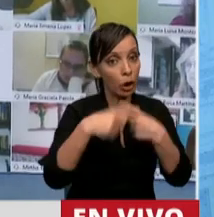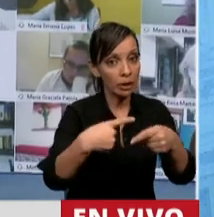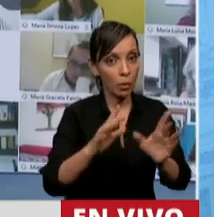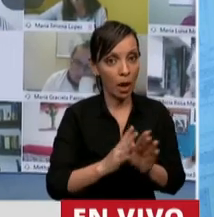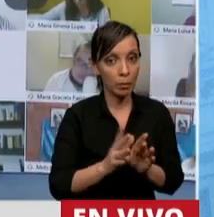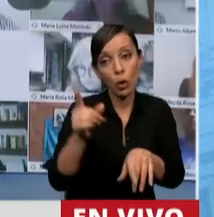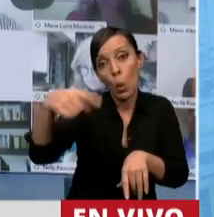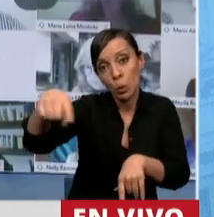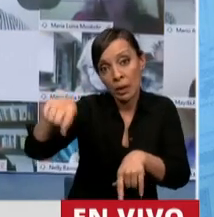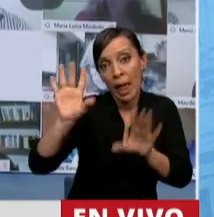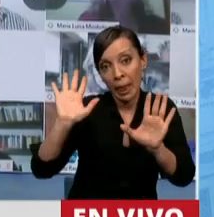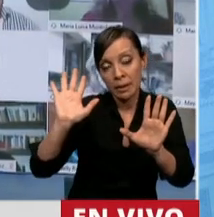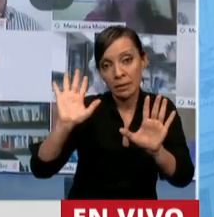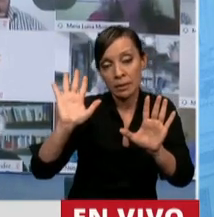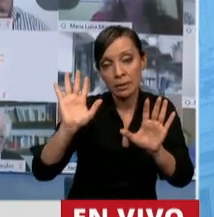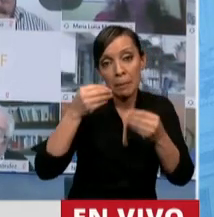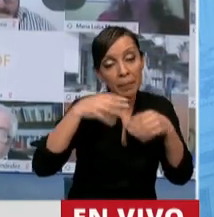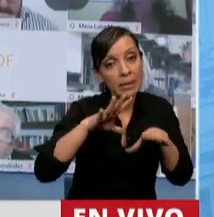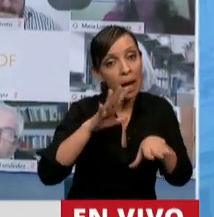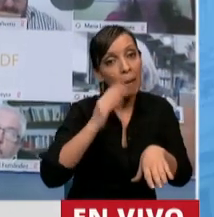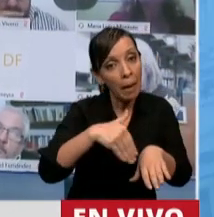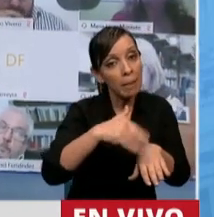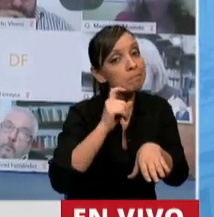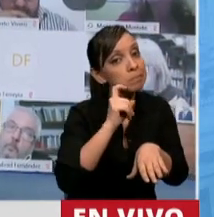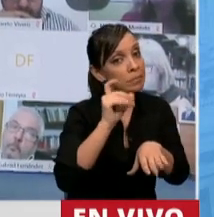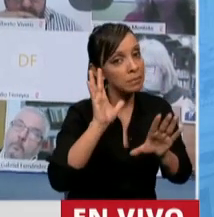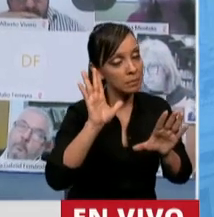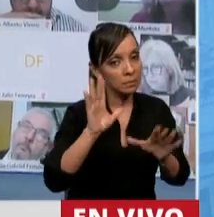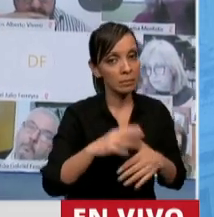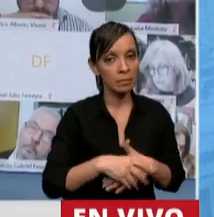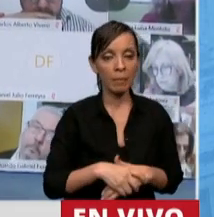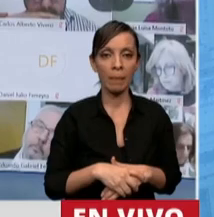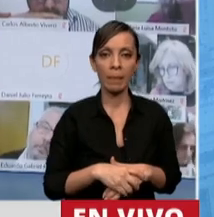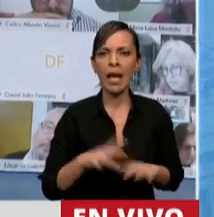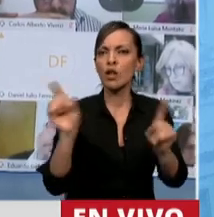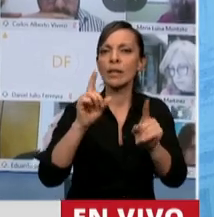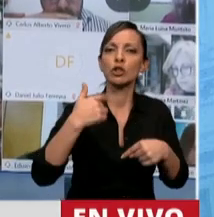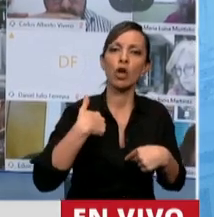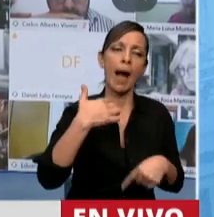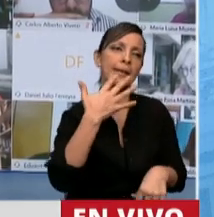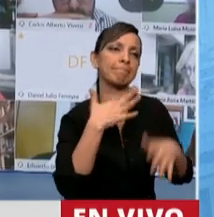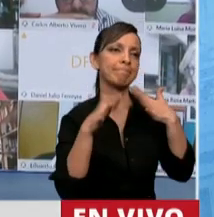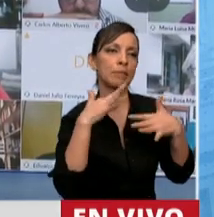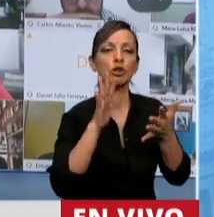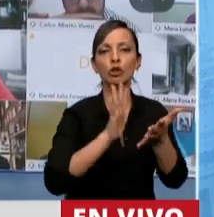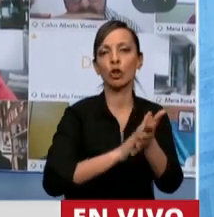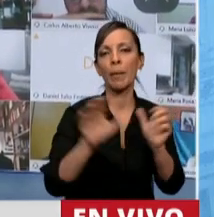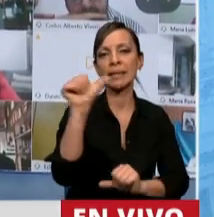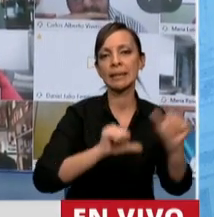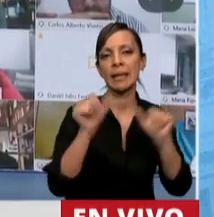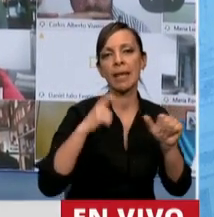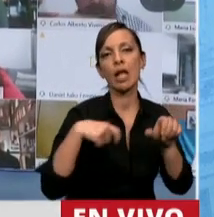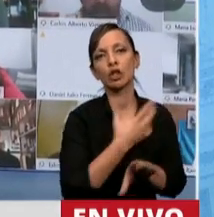están entrando en esa alteración. Y esto no es porque yo entienda demasiado de sociología o de